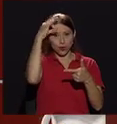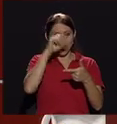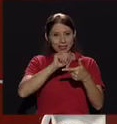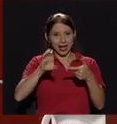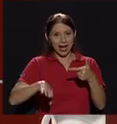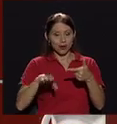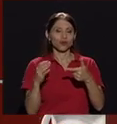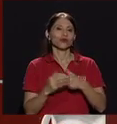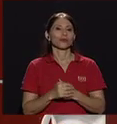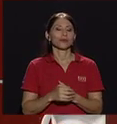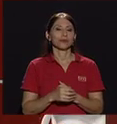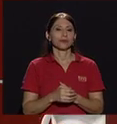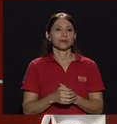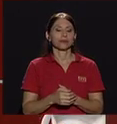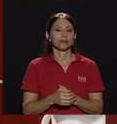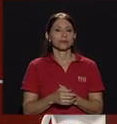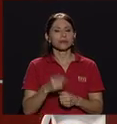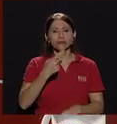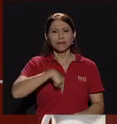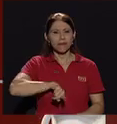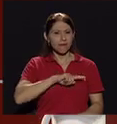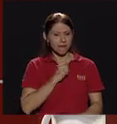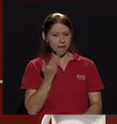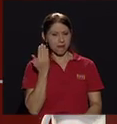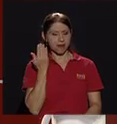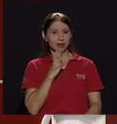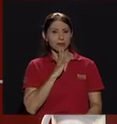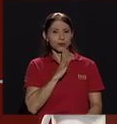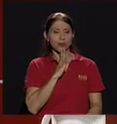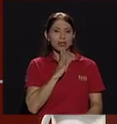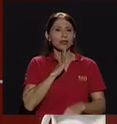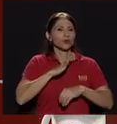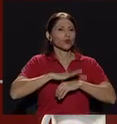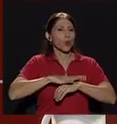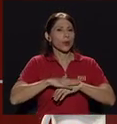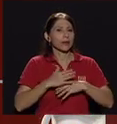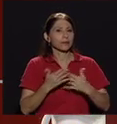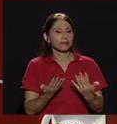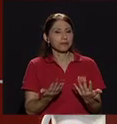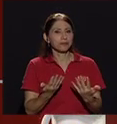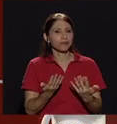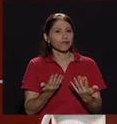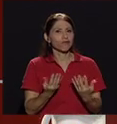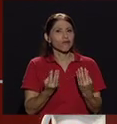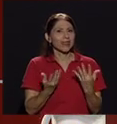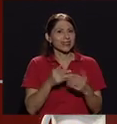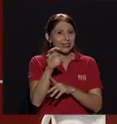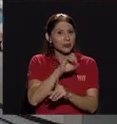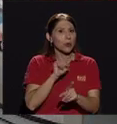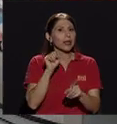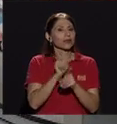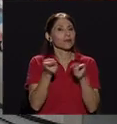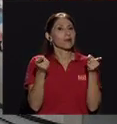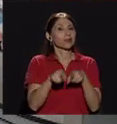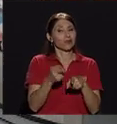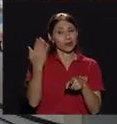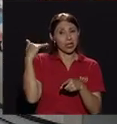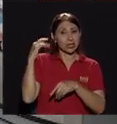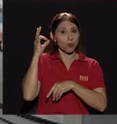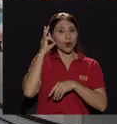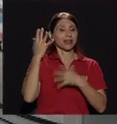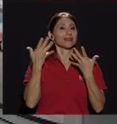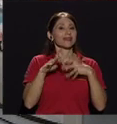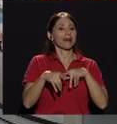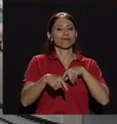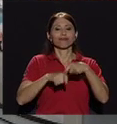de San Carlos. Estábamos conversando antes de ir al corte sobre lo que esa ruptura que significó para esas